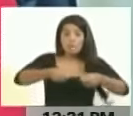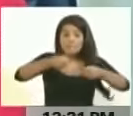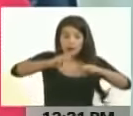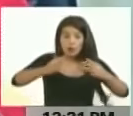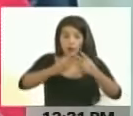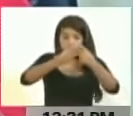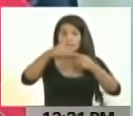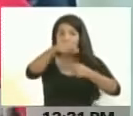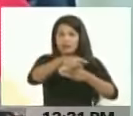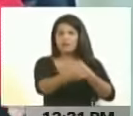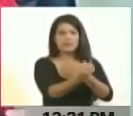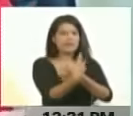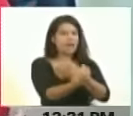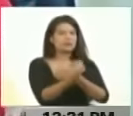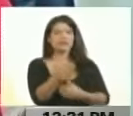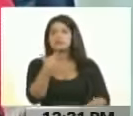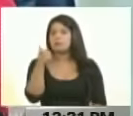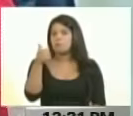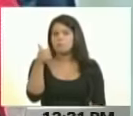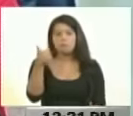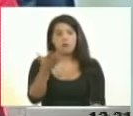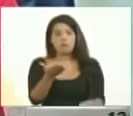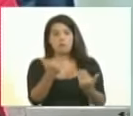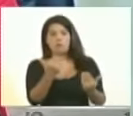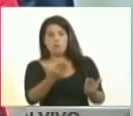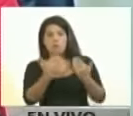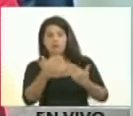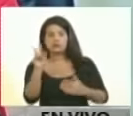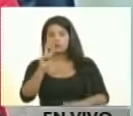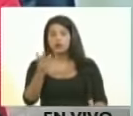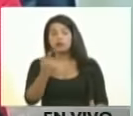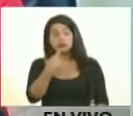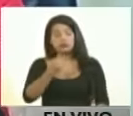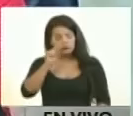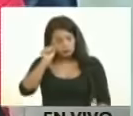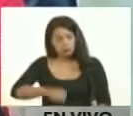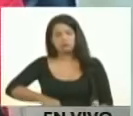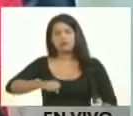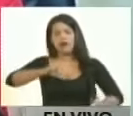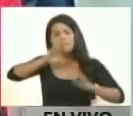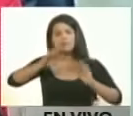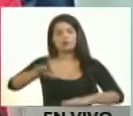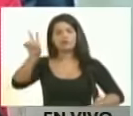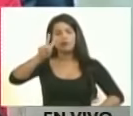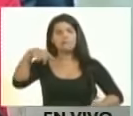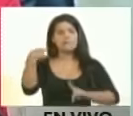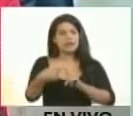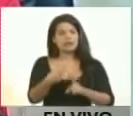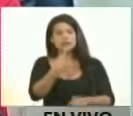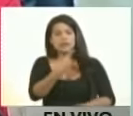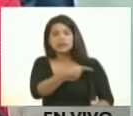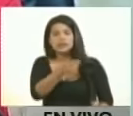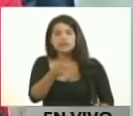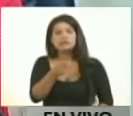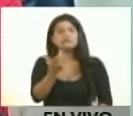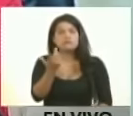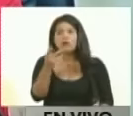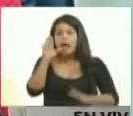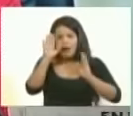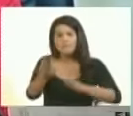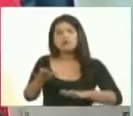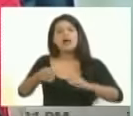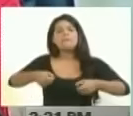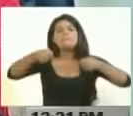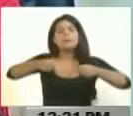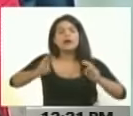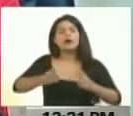los partidos políticos que hacen vida en el Mercosur, han expresado no solamente su apoyo a Venezuela, sino también su apoyo al